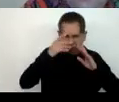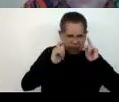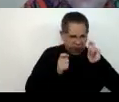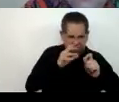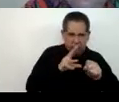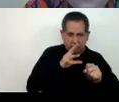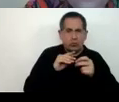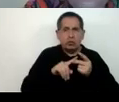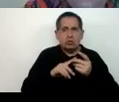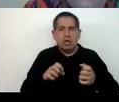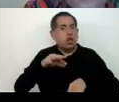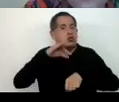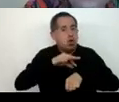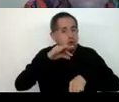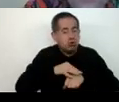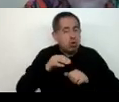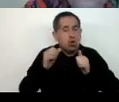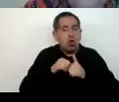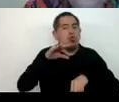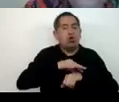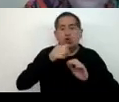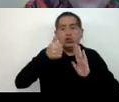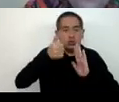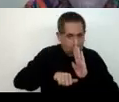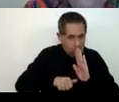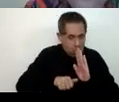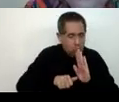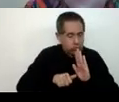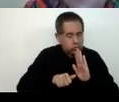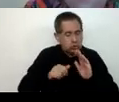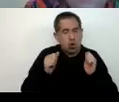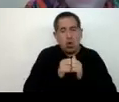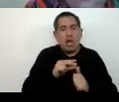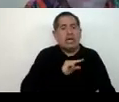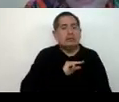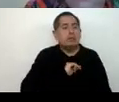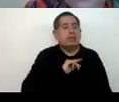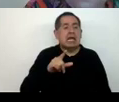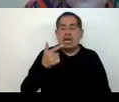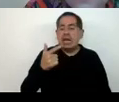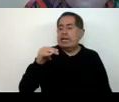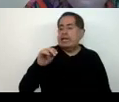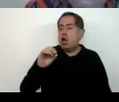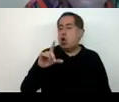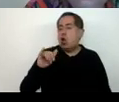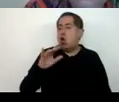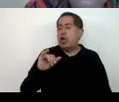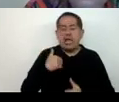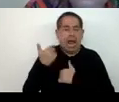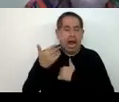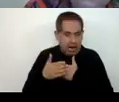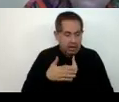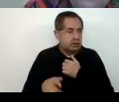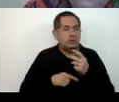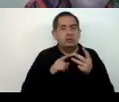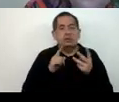esto tendría que ser un médico o médica cirujano con una especialidad en ginecología y obstetricia y